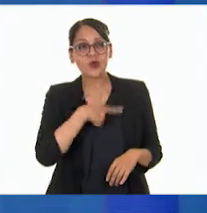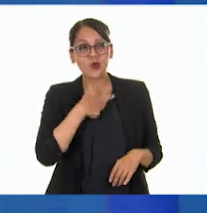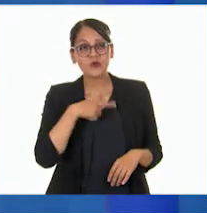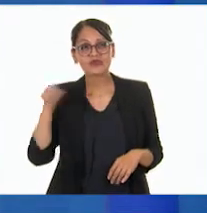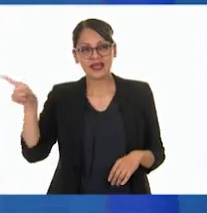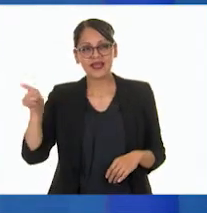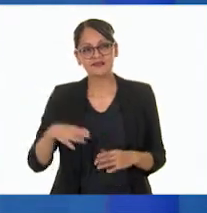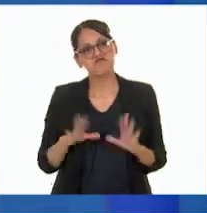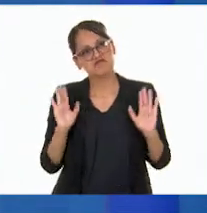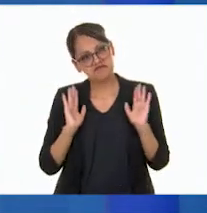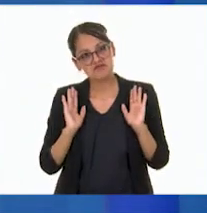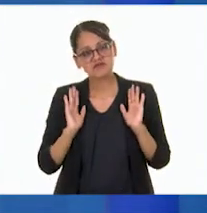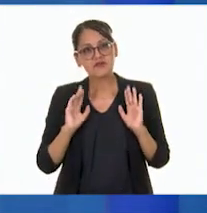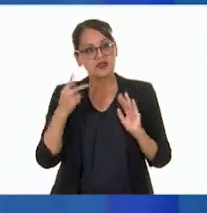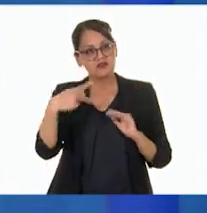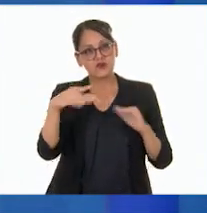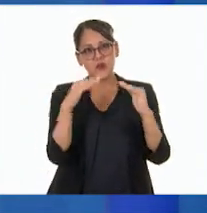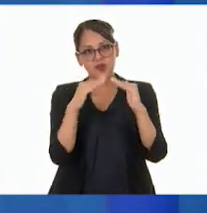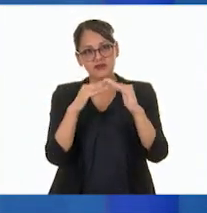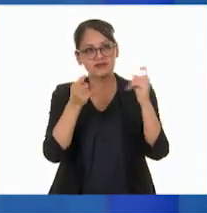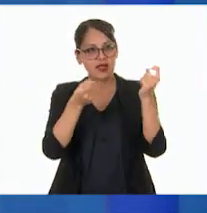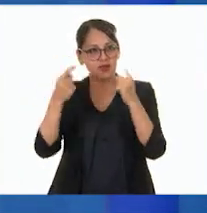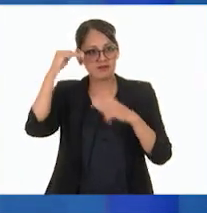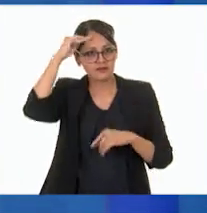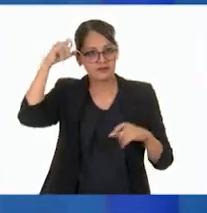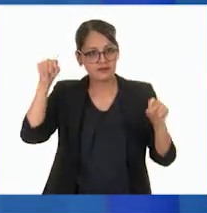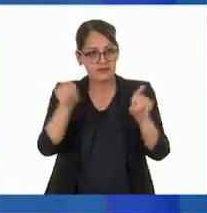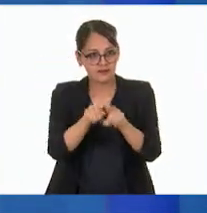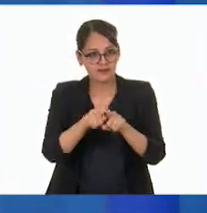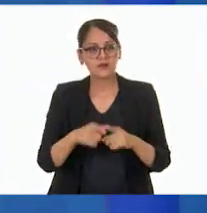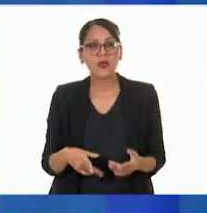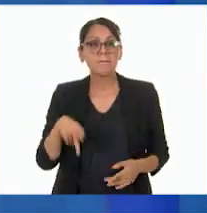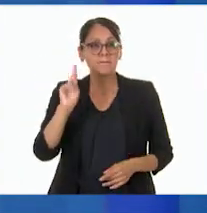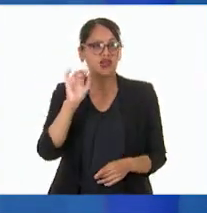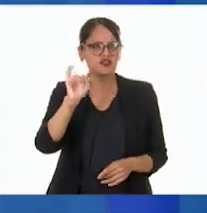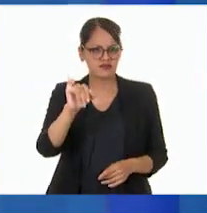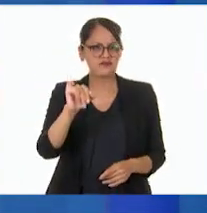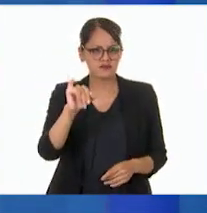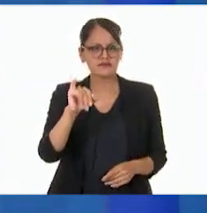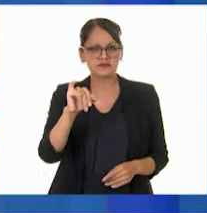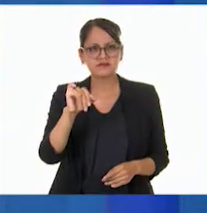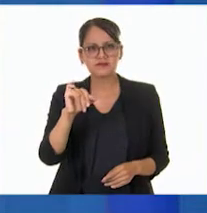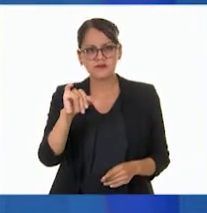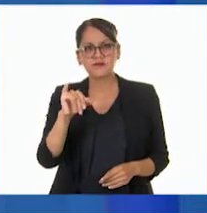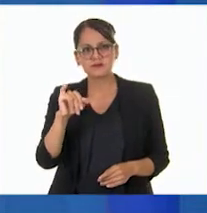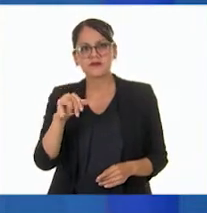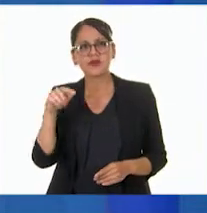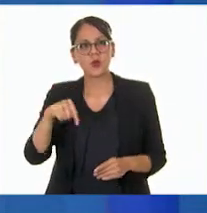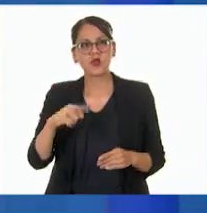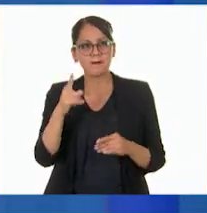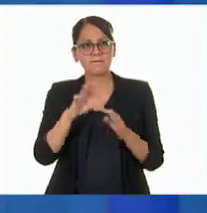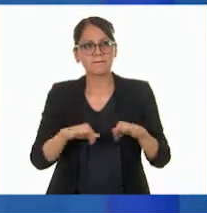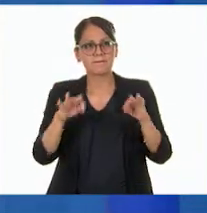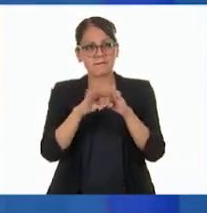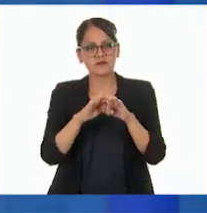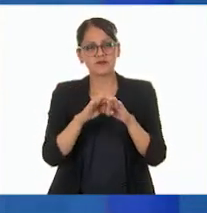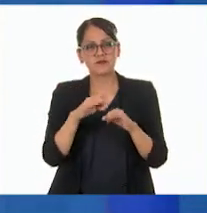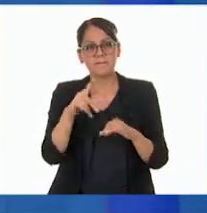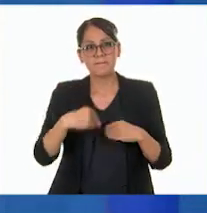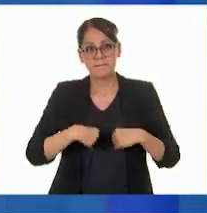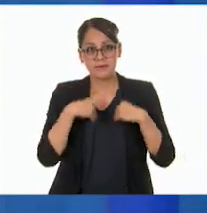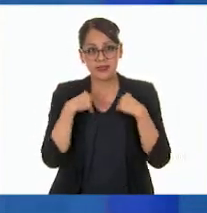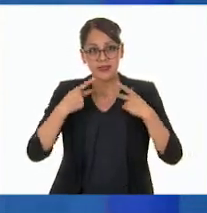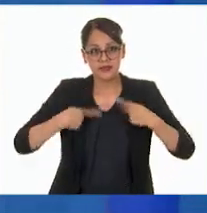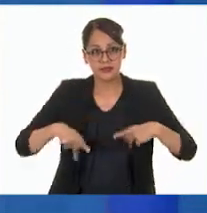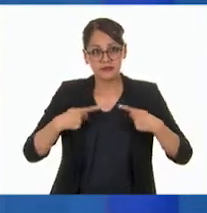Muertos. Seguramente allá en casita muchos pensaron lo mismo. Pero sí, una parte muy importante de la vida de las personas de